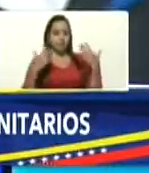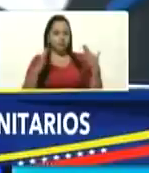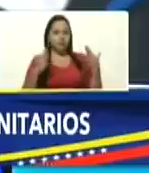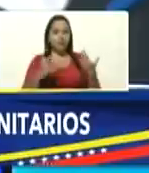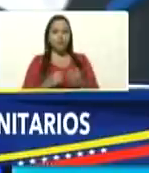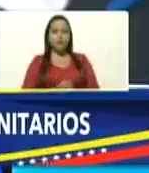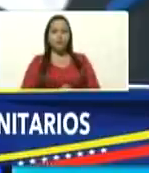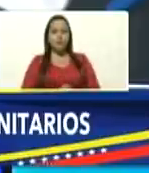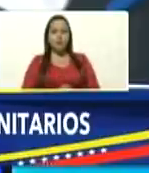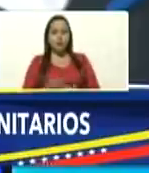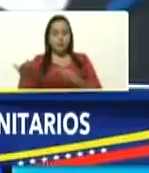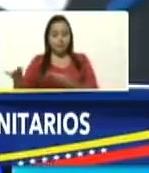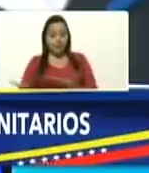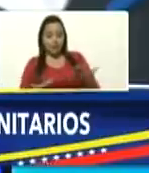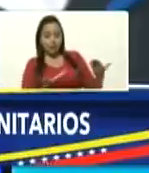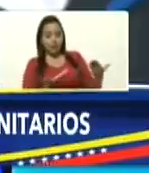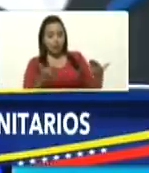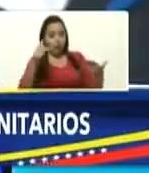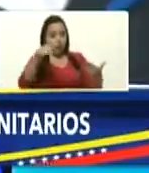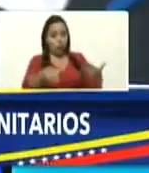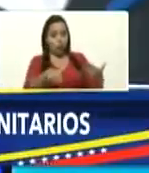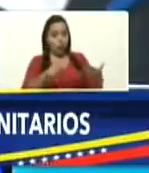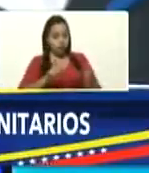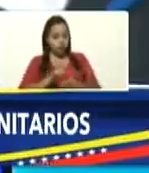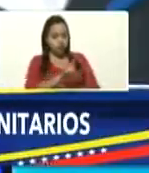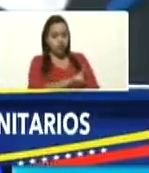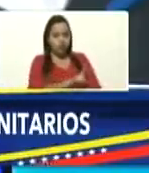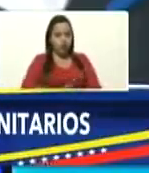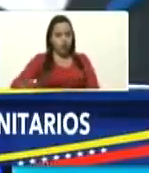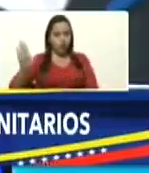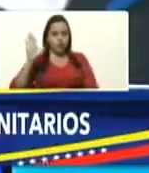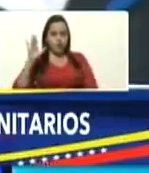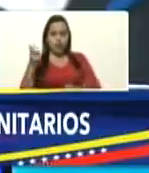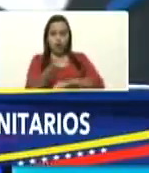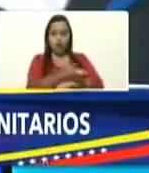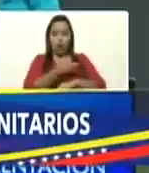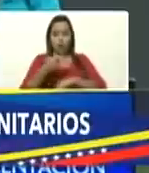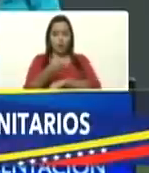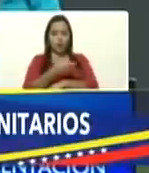Vinimos a la juramentación de los gobiernos